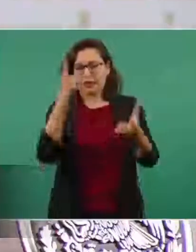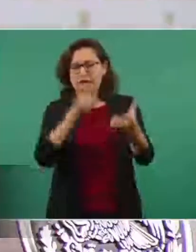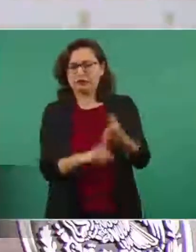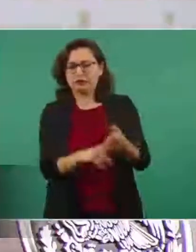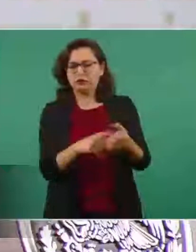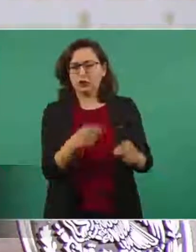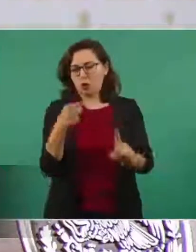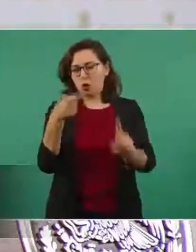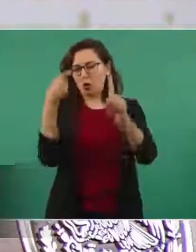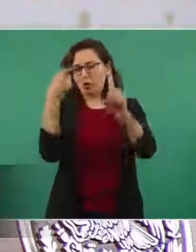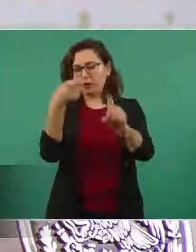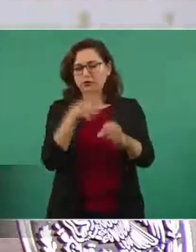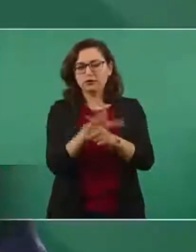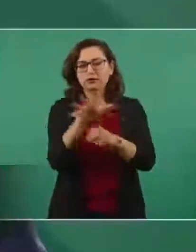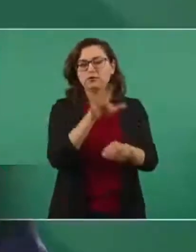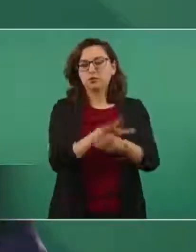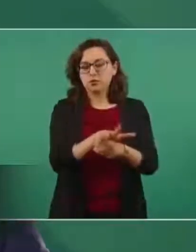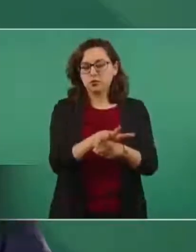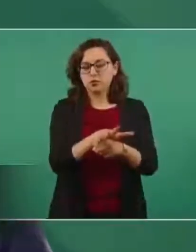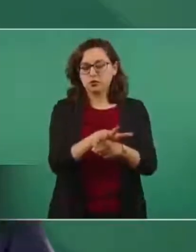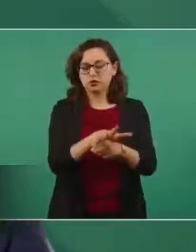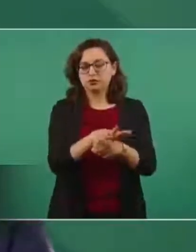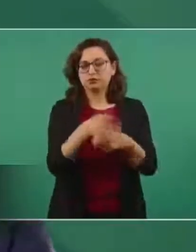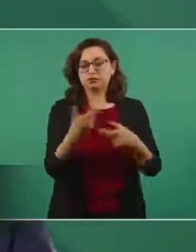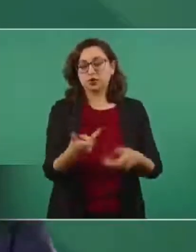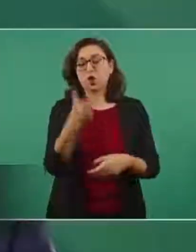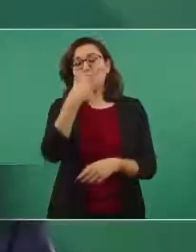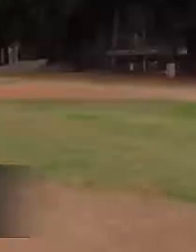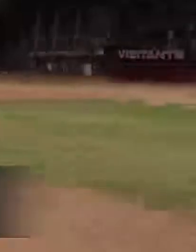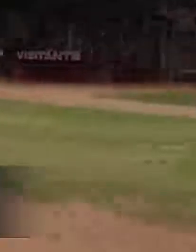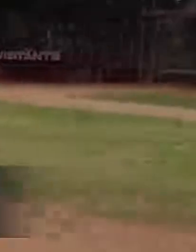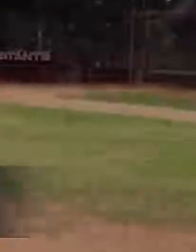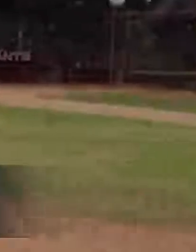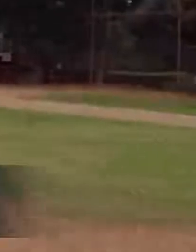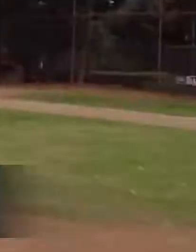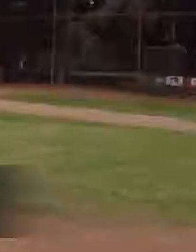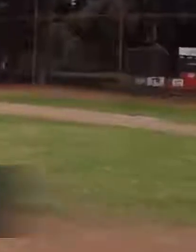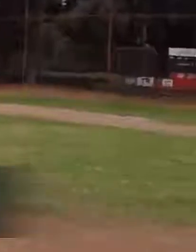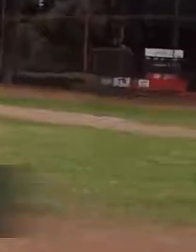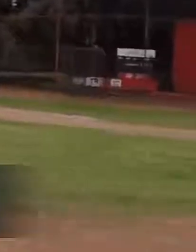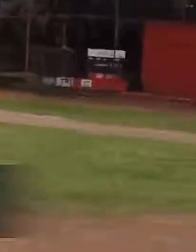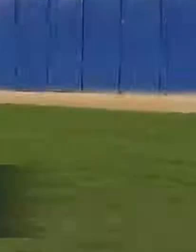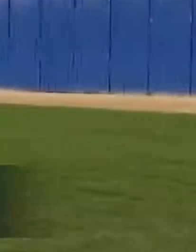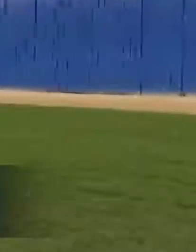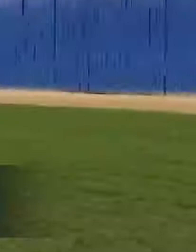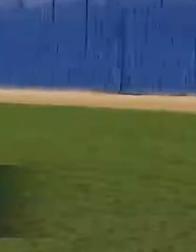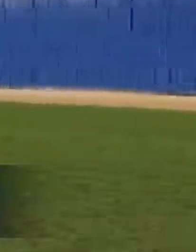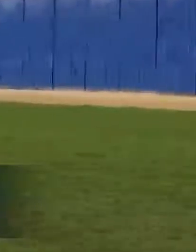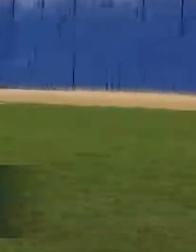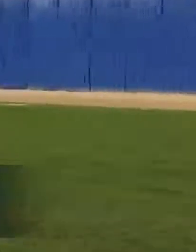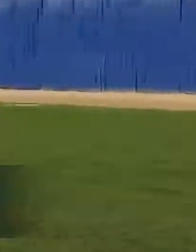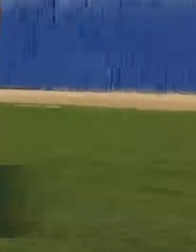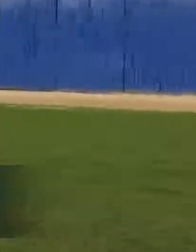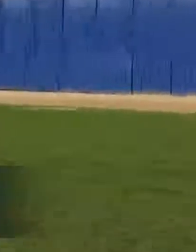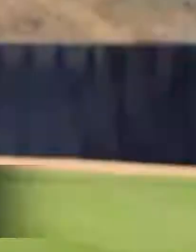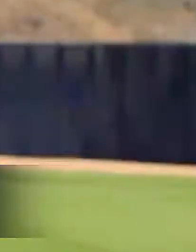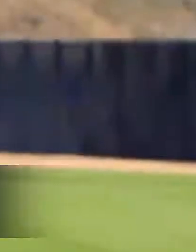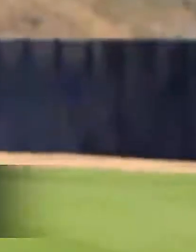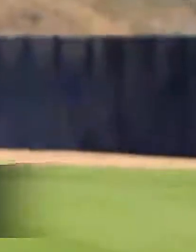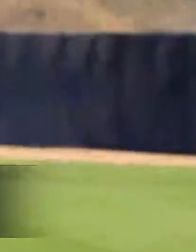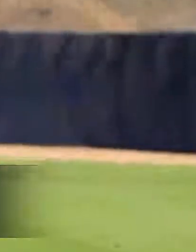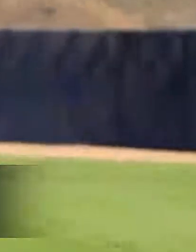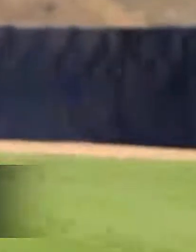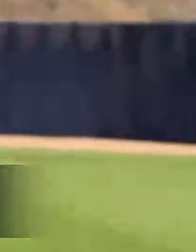Mexicano del Seguro Social, una beca universal para estudiantes de educación media superior y al concluir tendrán la opción de una plaza